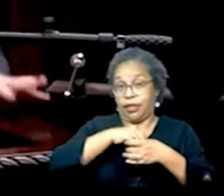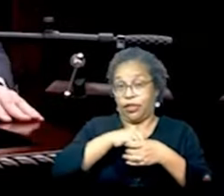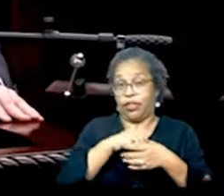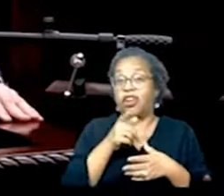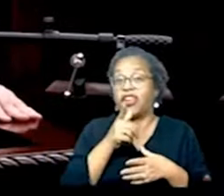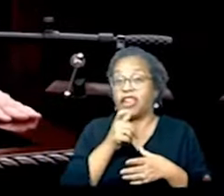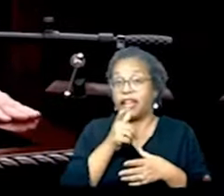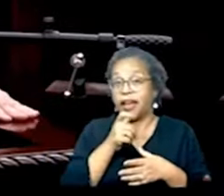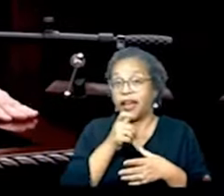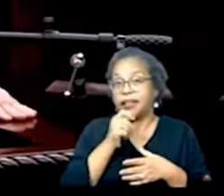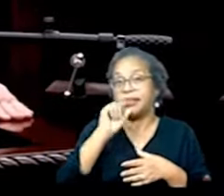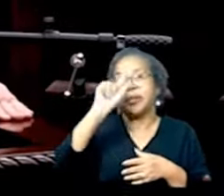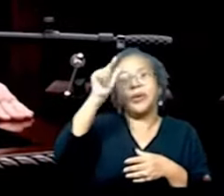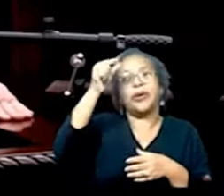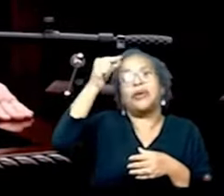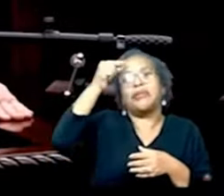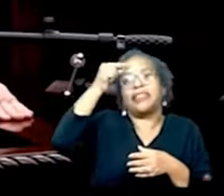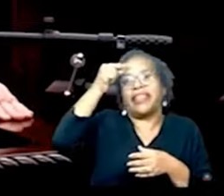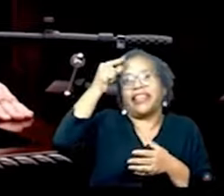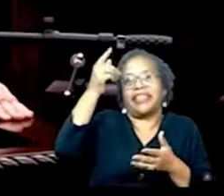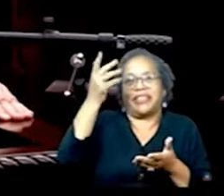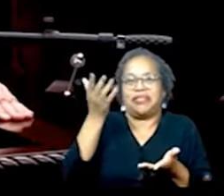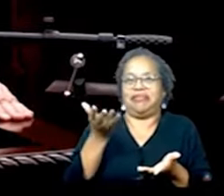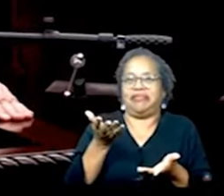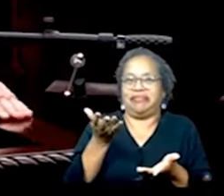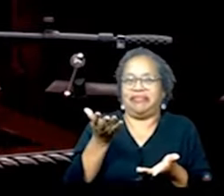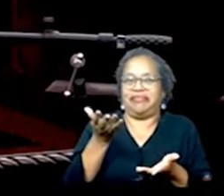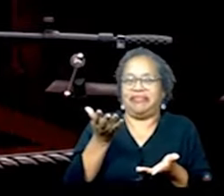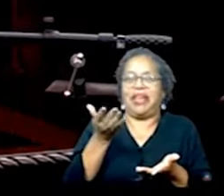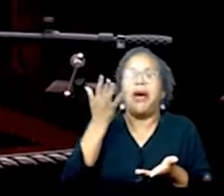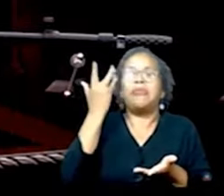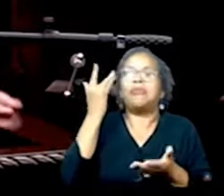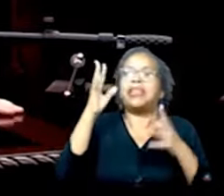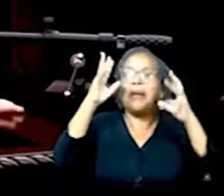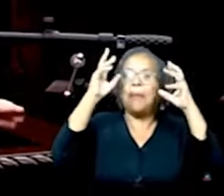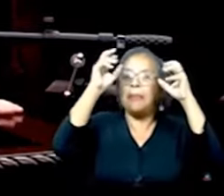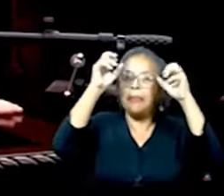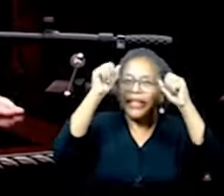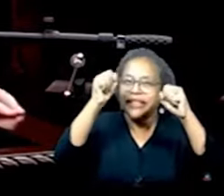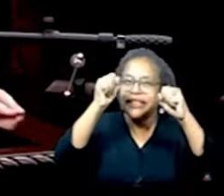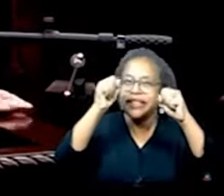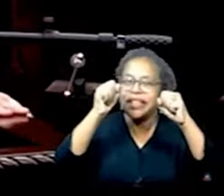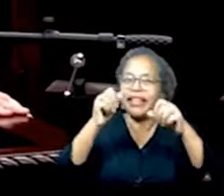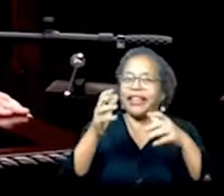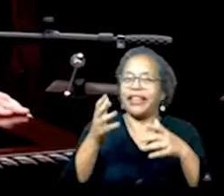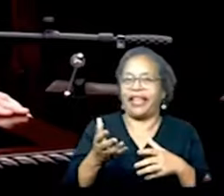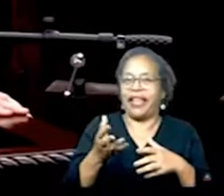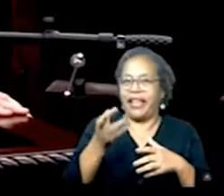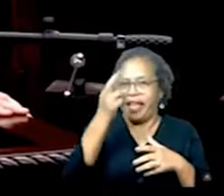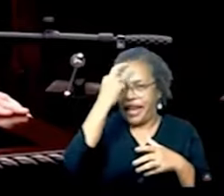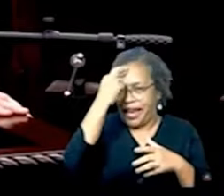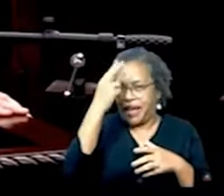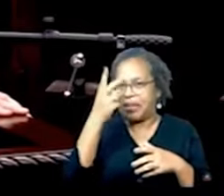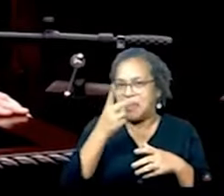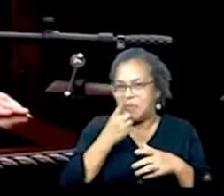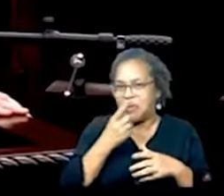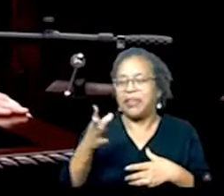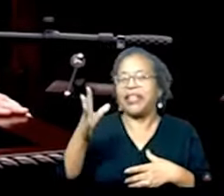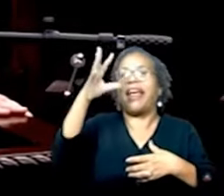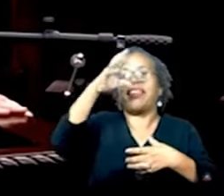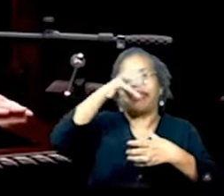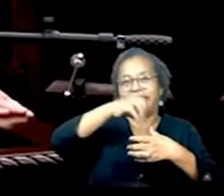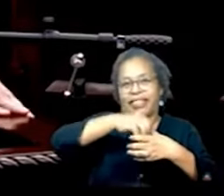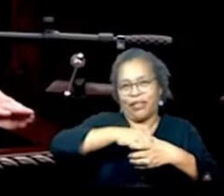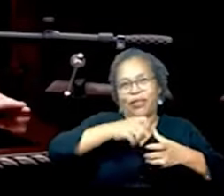por el oficialismo, presidente del presidente del Consejo Nacional de la Magistratura, y todos los que están ahí, aún los dos jueces de la Suprema Corte